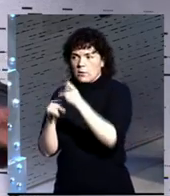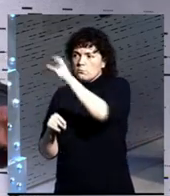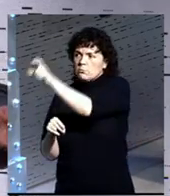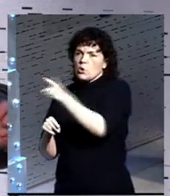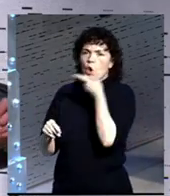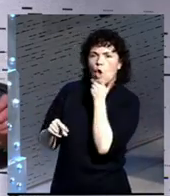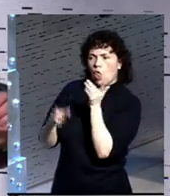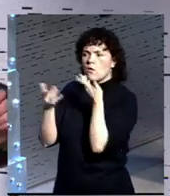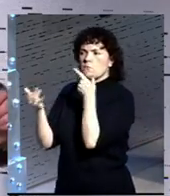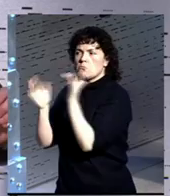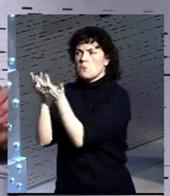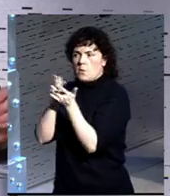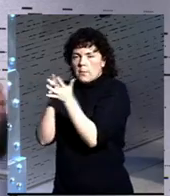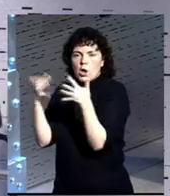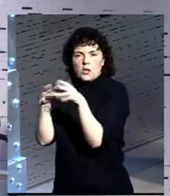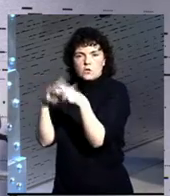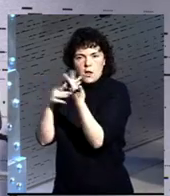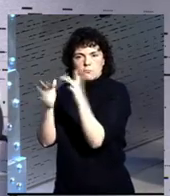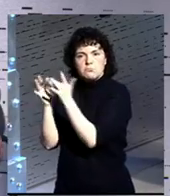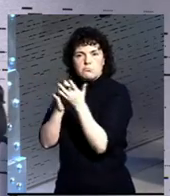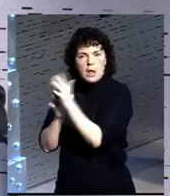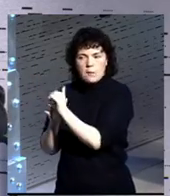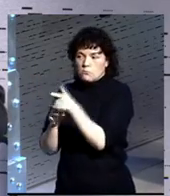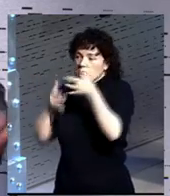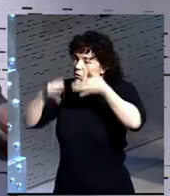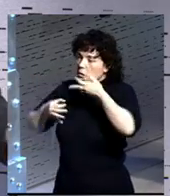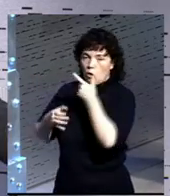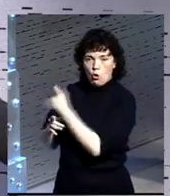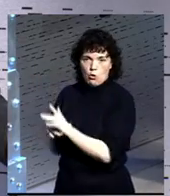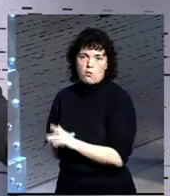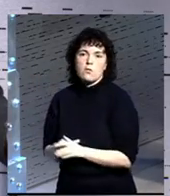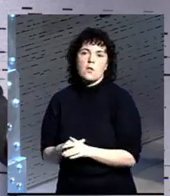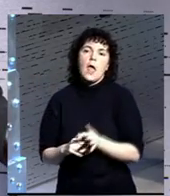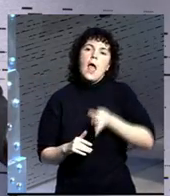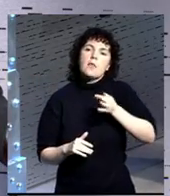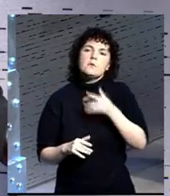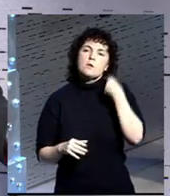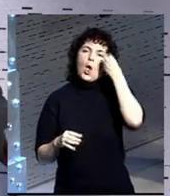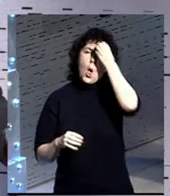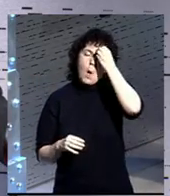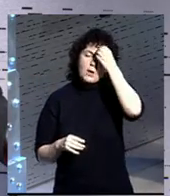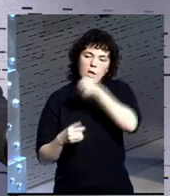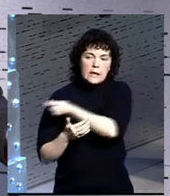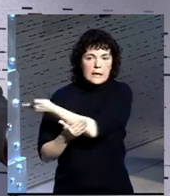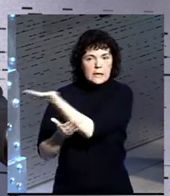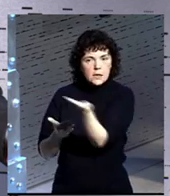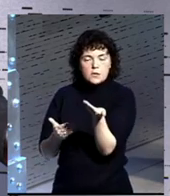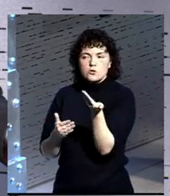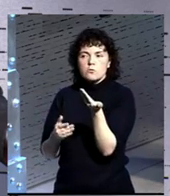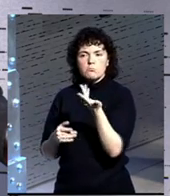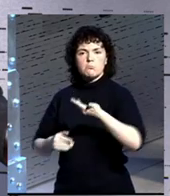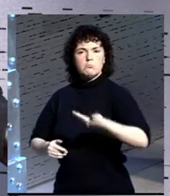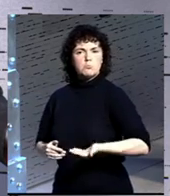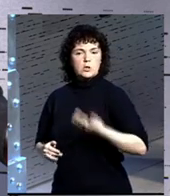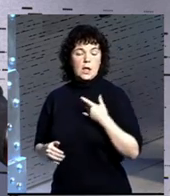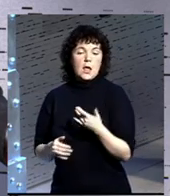a través de las redes sociales. Y además, bueno, pues ahora la opinión de los demás se vuelve relevante. Es decir, ahora un